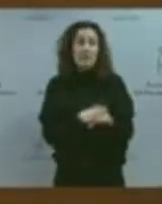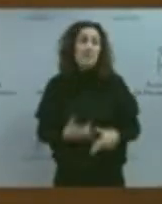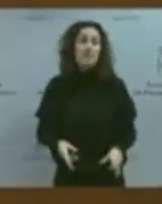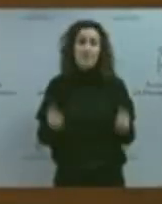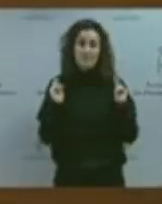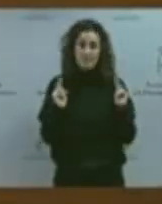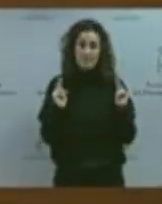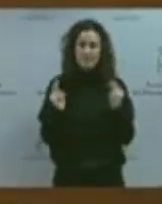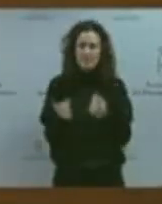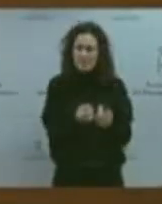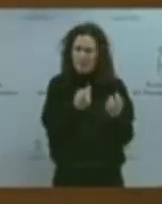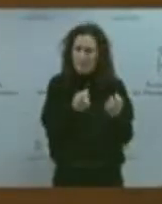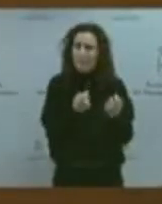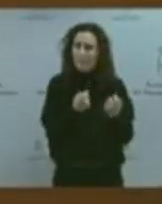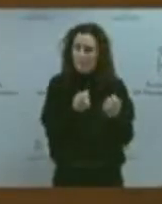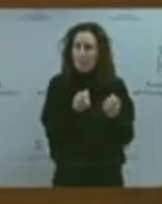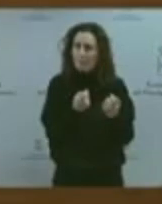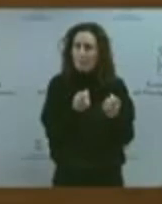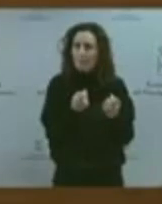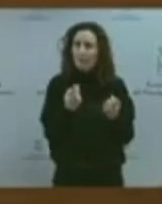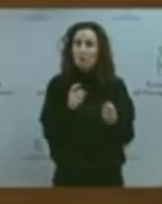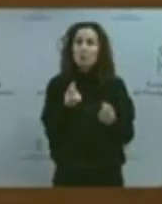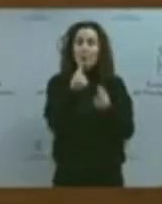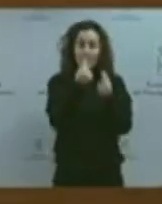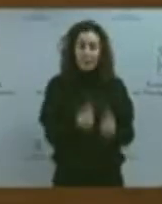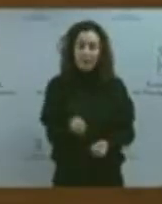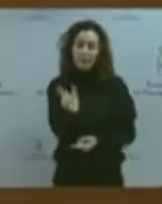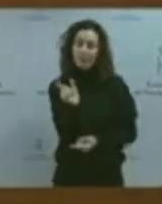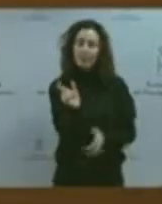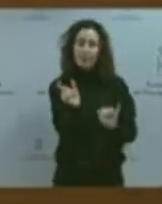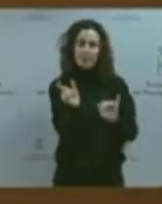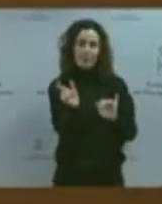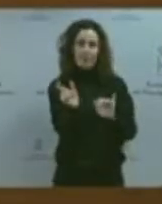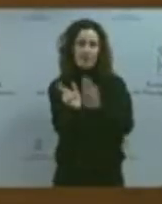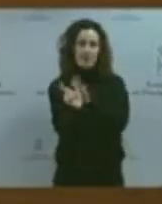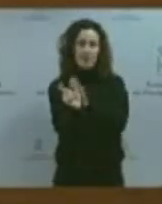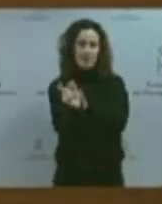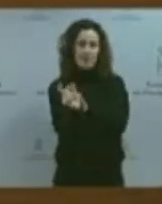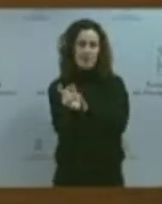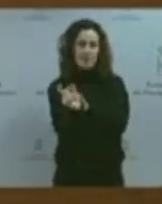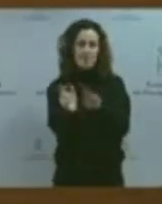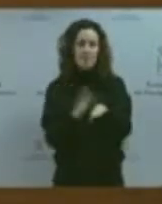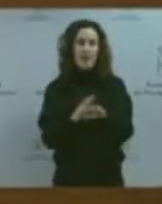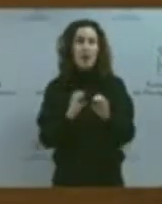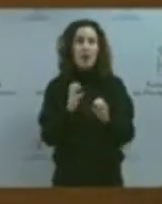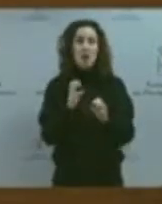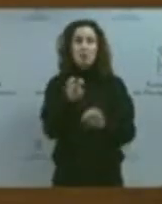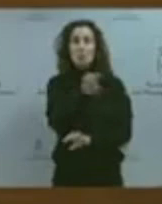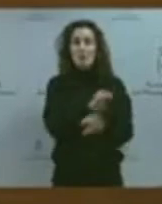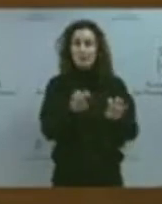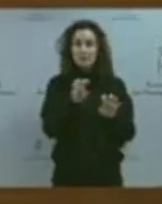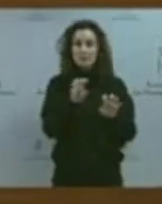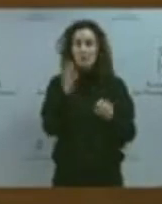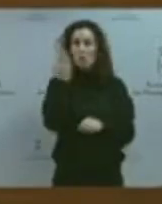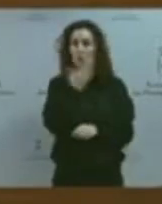una partida que daba un dinero para mobiliario escolar y vamos a reponer todo aquello que podamos del mobiliario, de tal